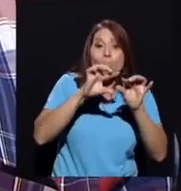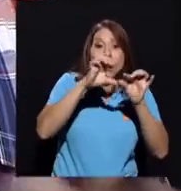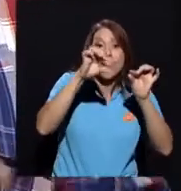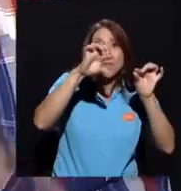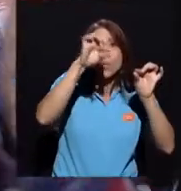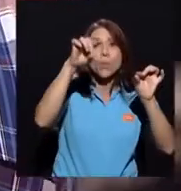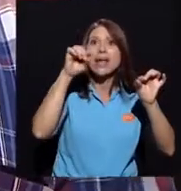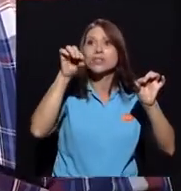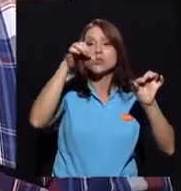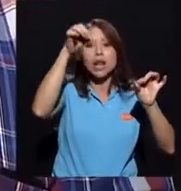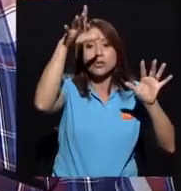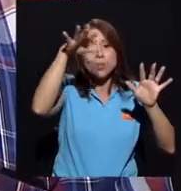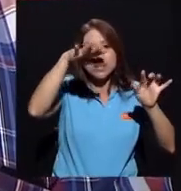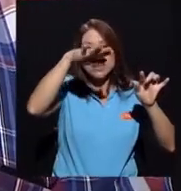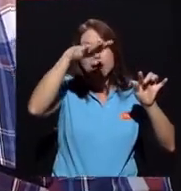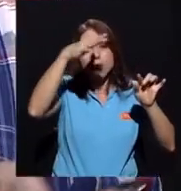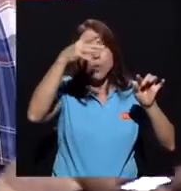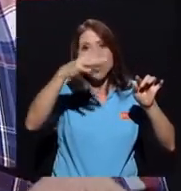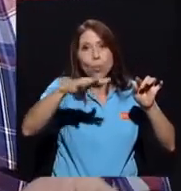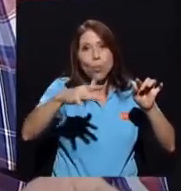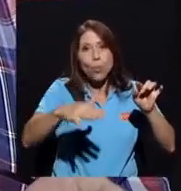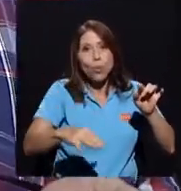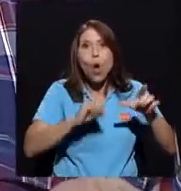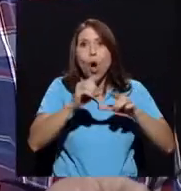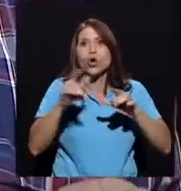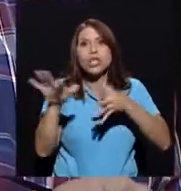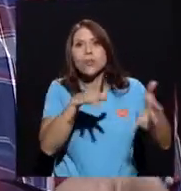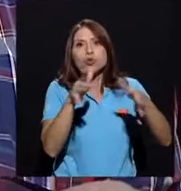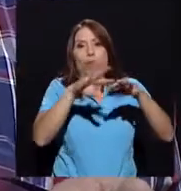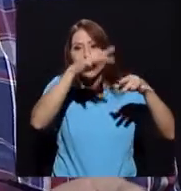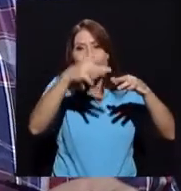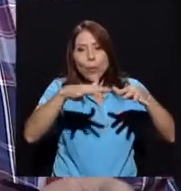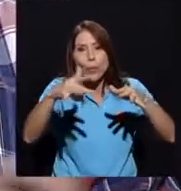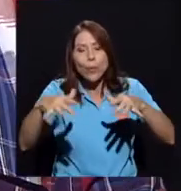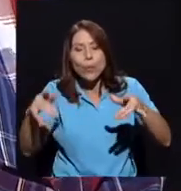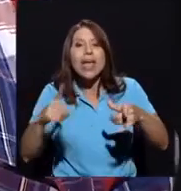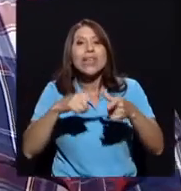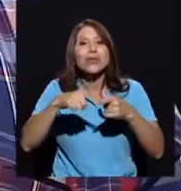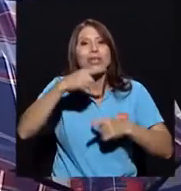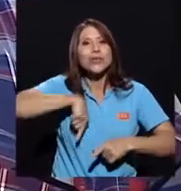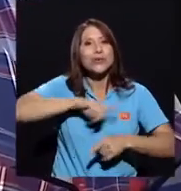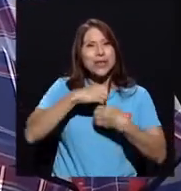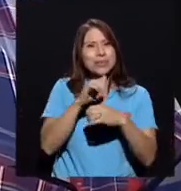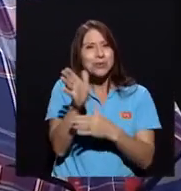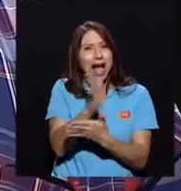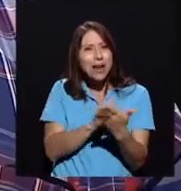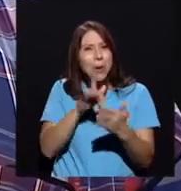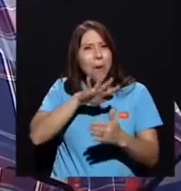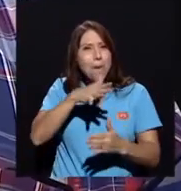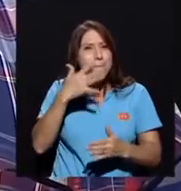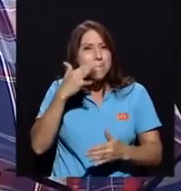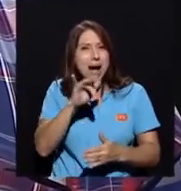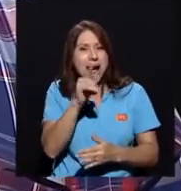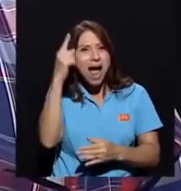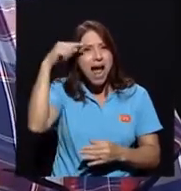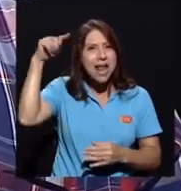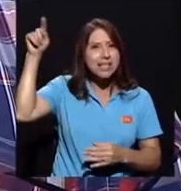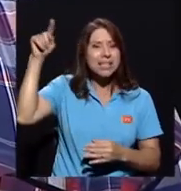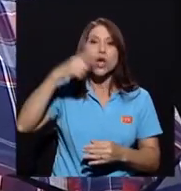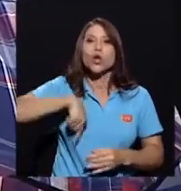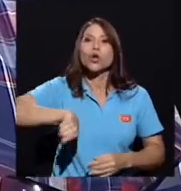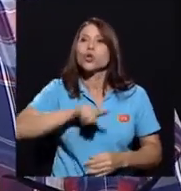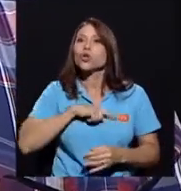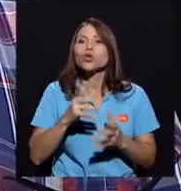economía es igual hacemos una abstracción que la competencia perfecta que nuestro vacío no pretendemos que la gente vive en la